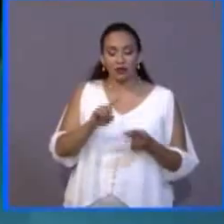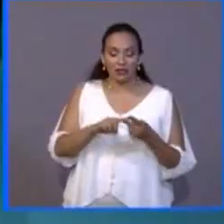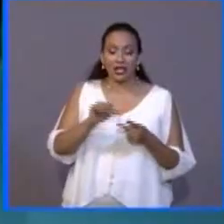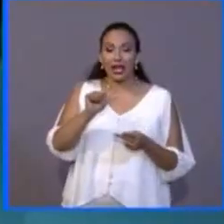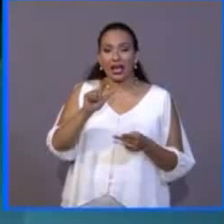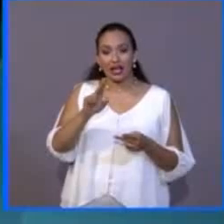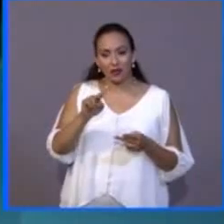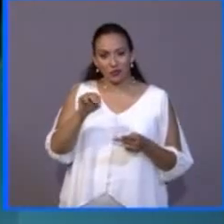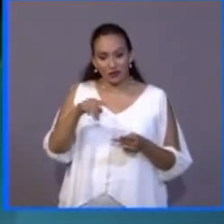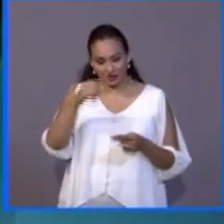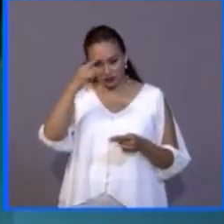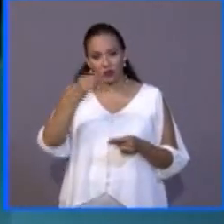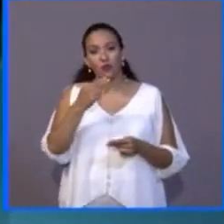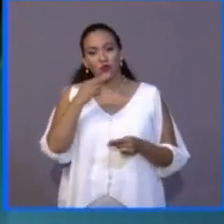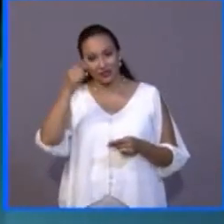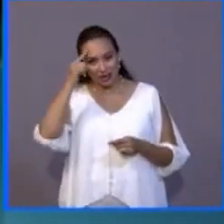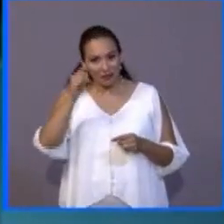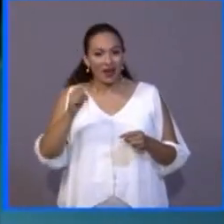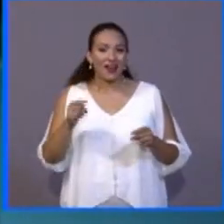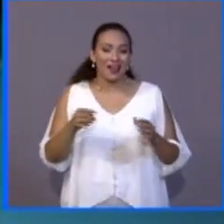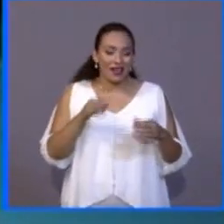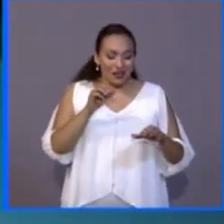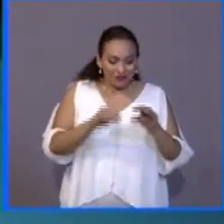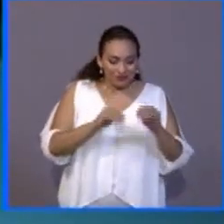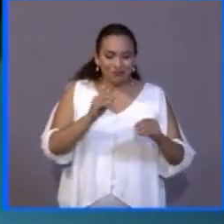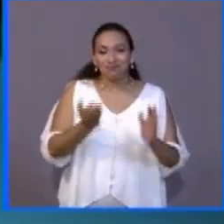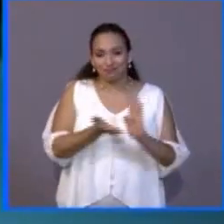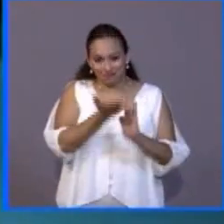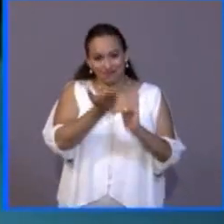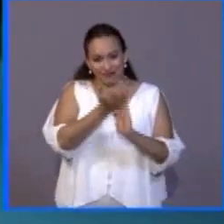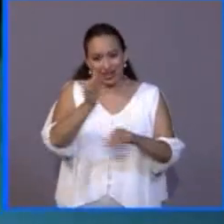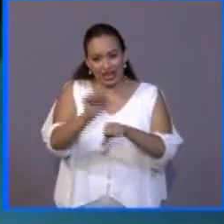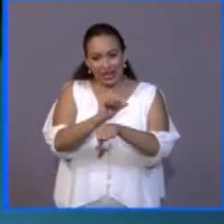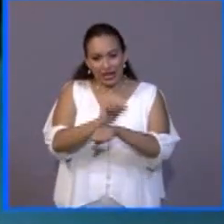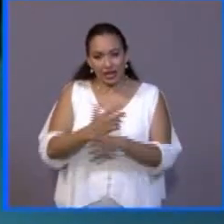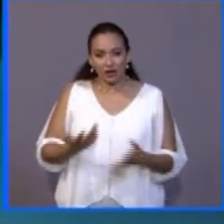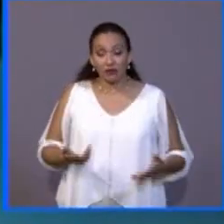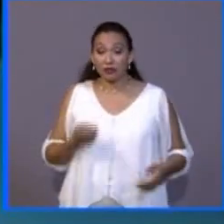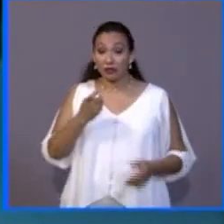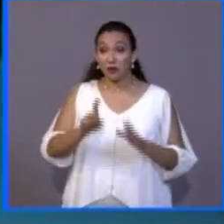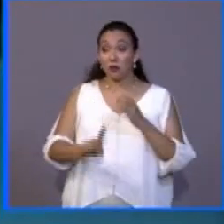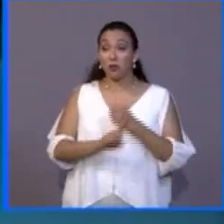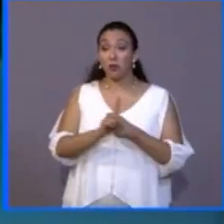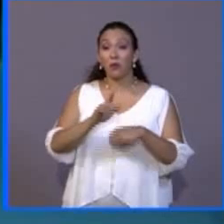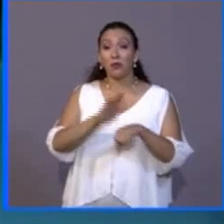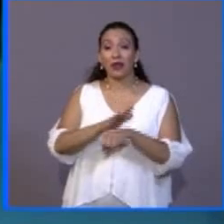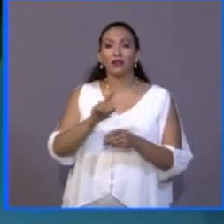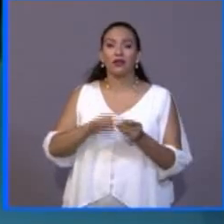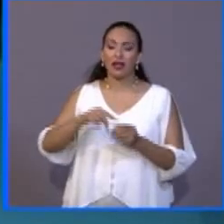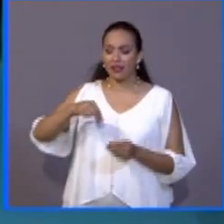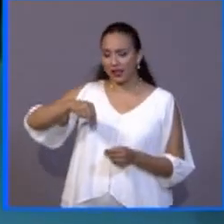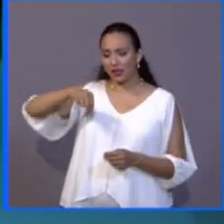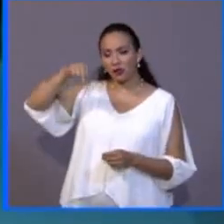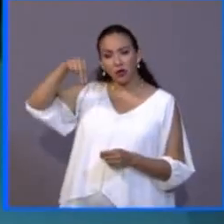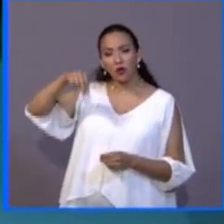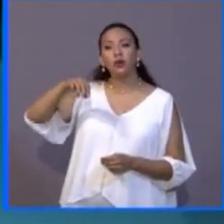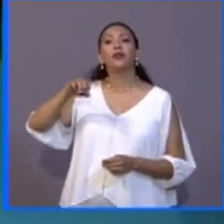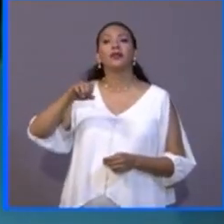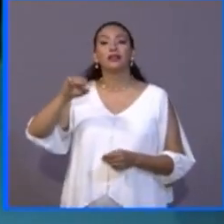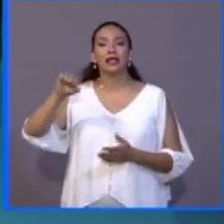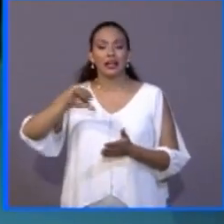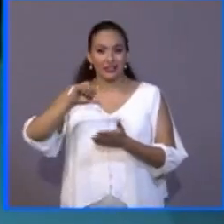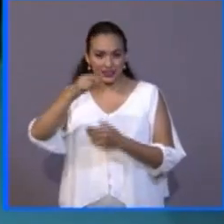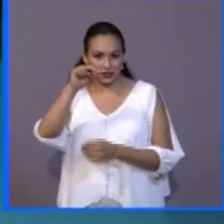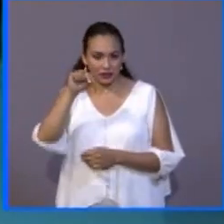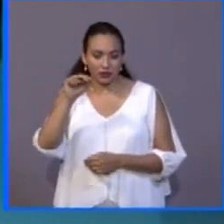producción. Lo cual estaría afectando a las entidades del norte y del